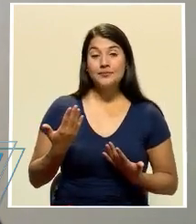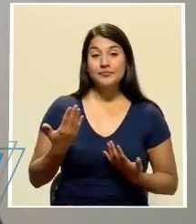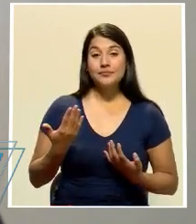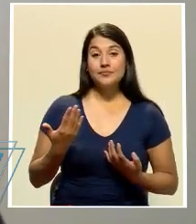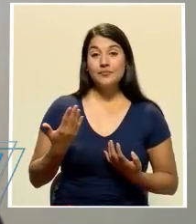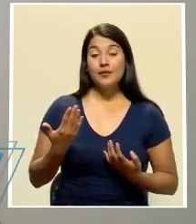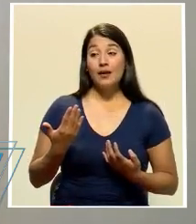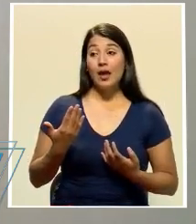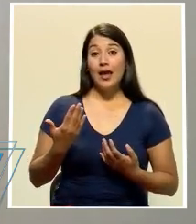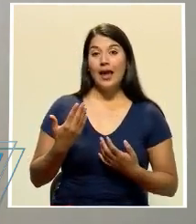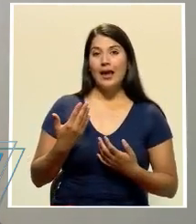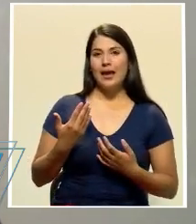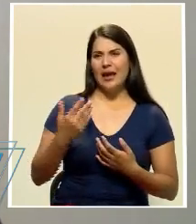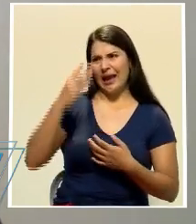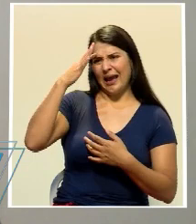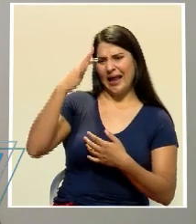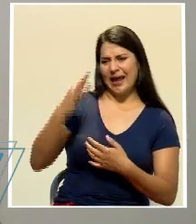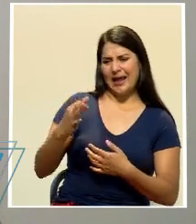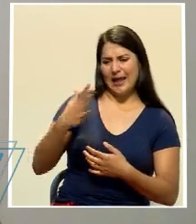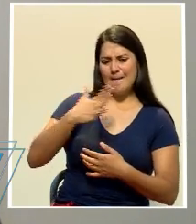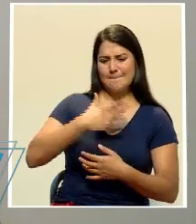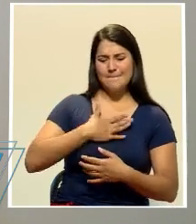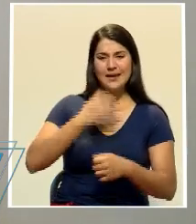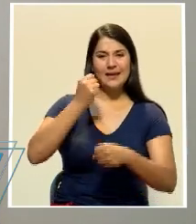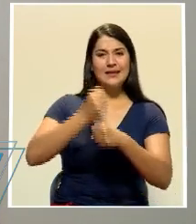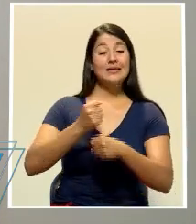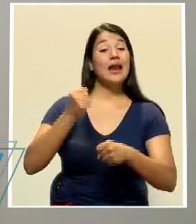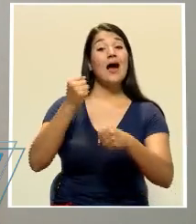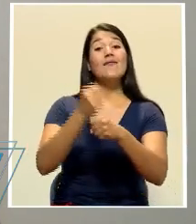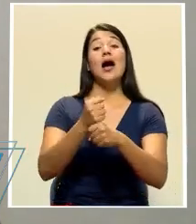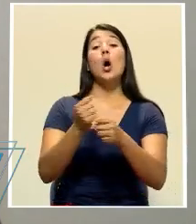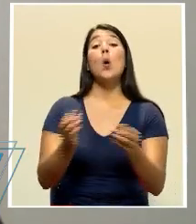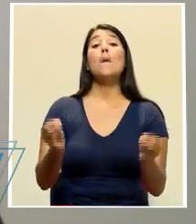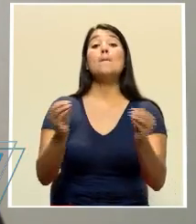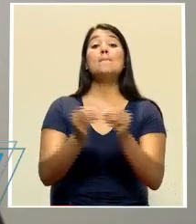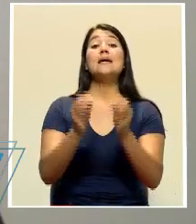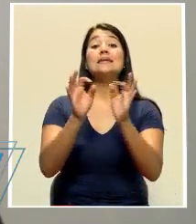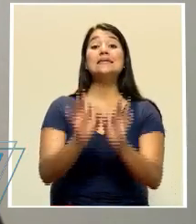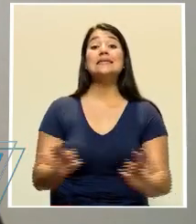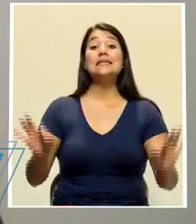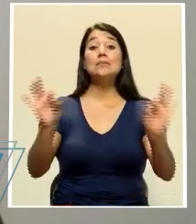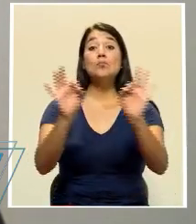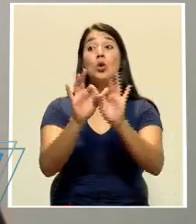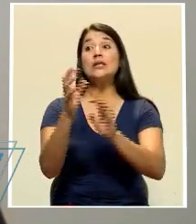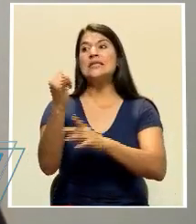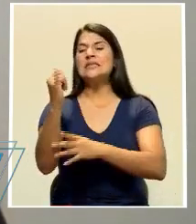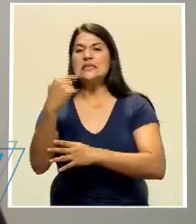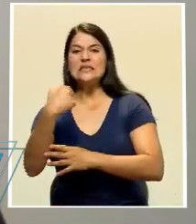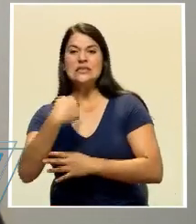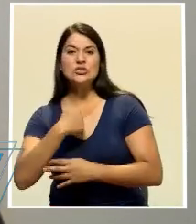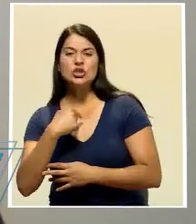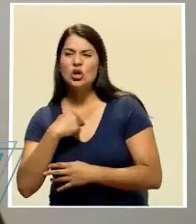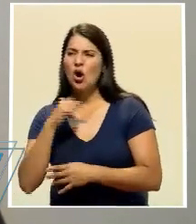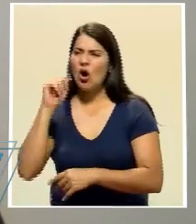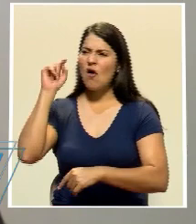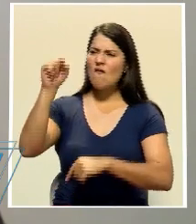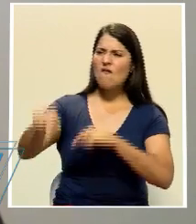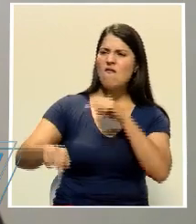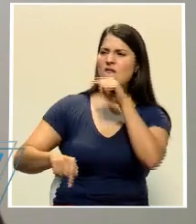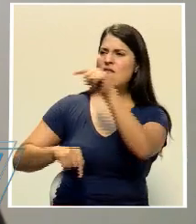considerar que mi trabajo tiene más valor en la medida que me convierto en una opositora que estoy,